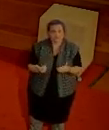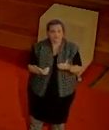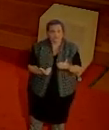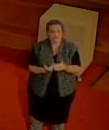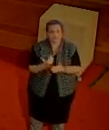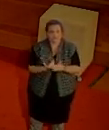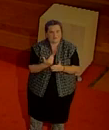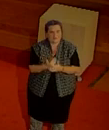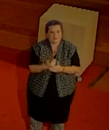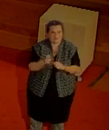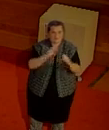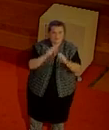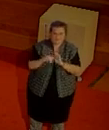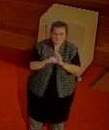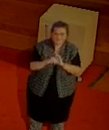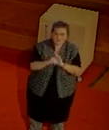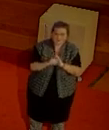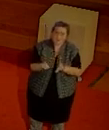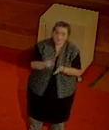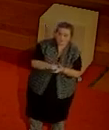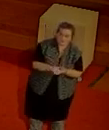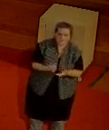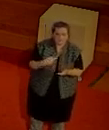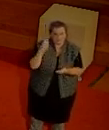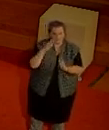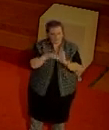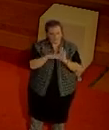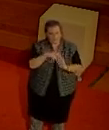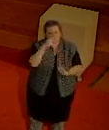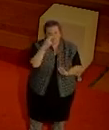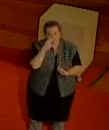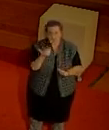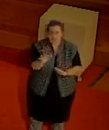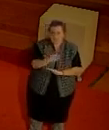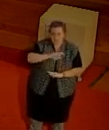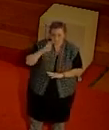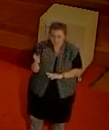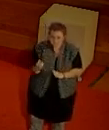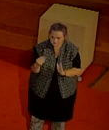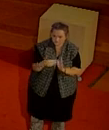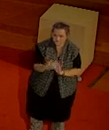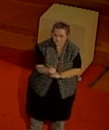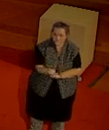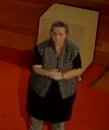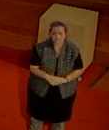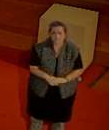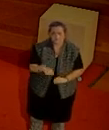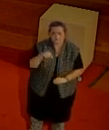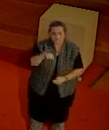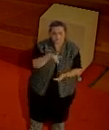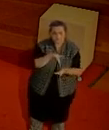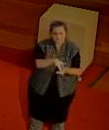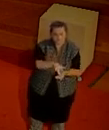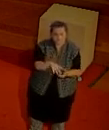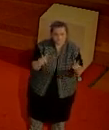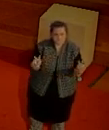pie de calle Yo creo que con un programa más que interesante desde luego y variado Y en este caso y en la sesión de hoy para tocar un tema El